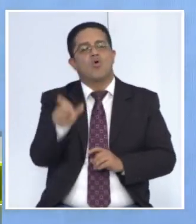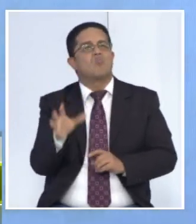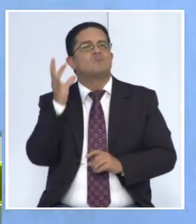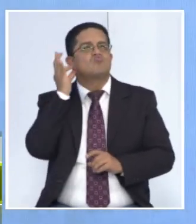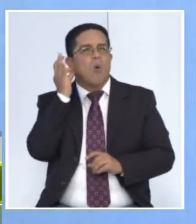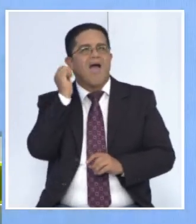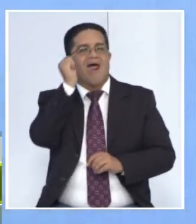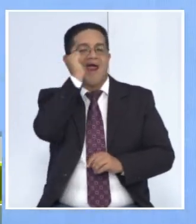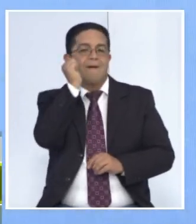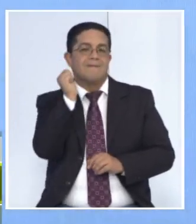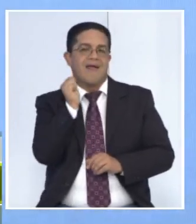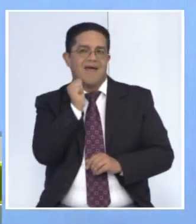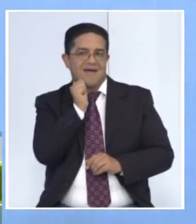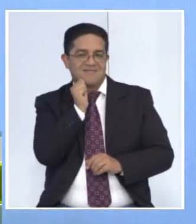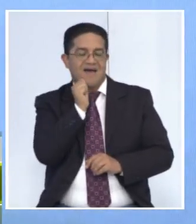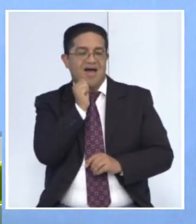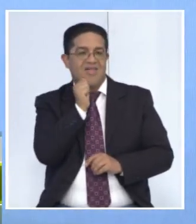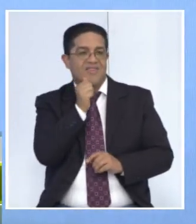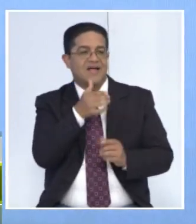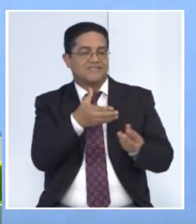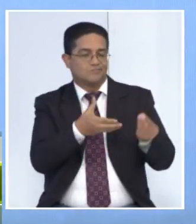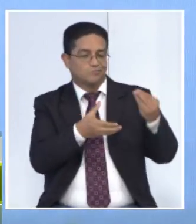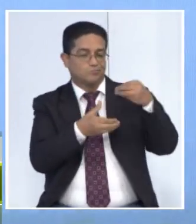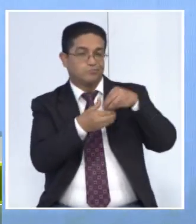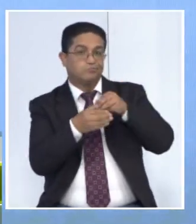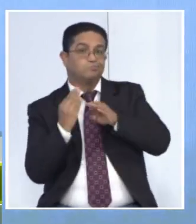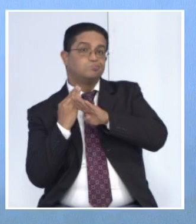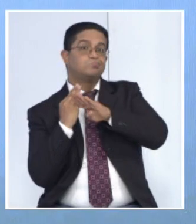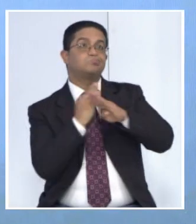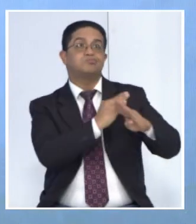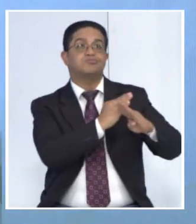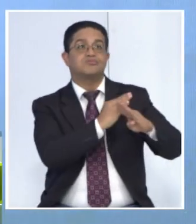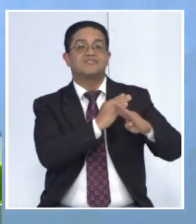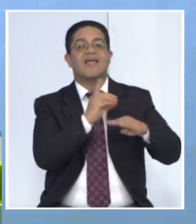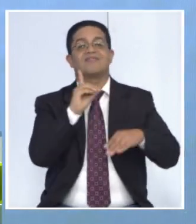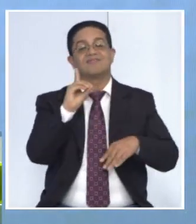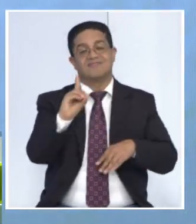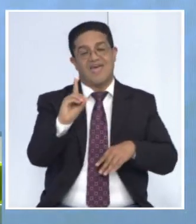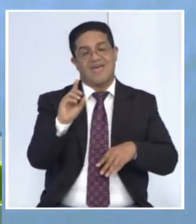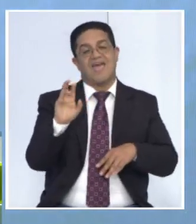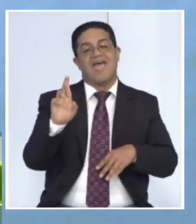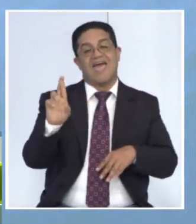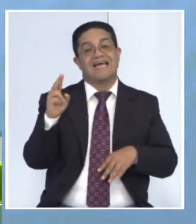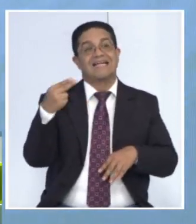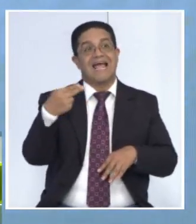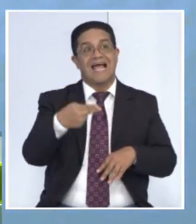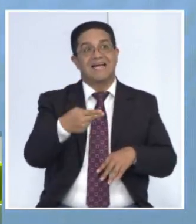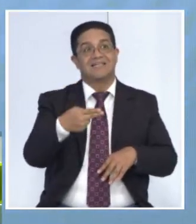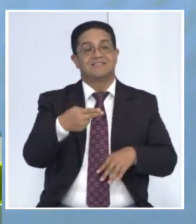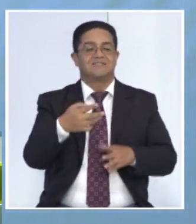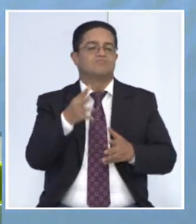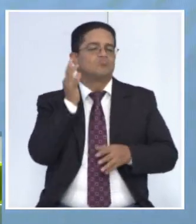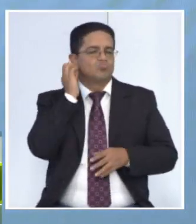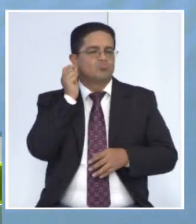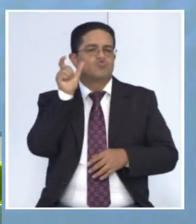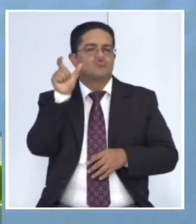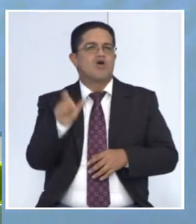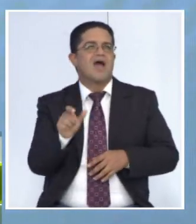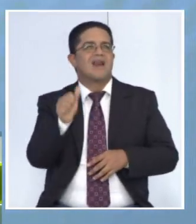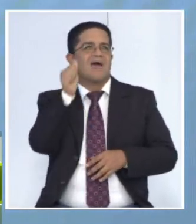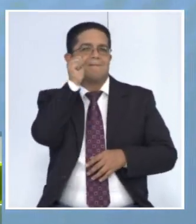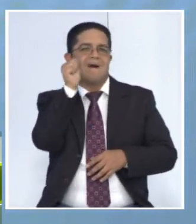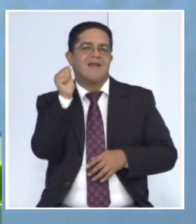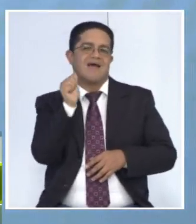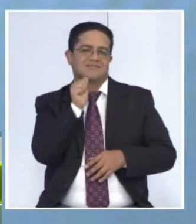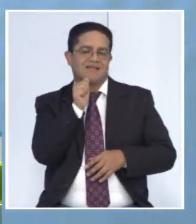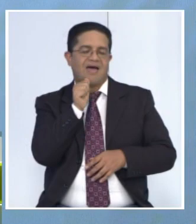se expone a la presencia del antígeno D como un RH positivo, que sería el caso de las embarazadas que son